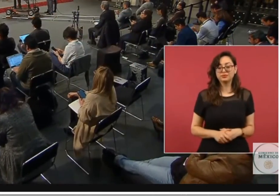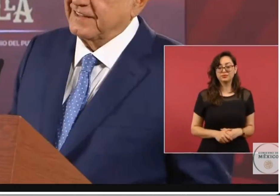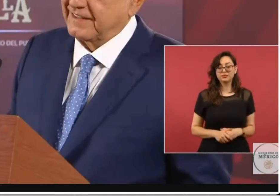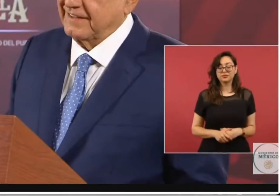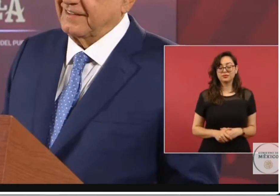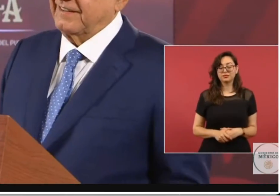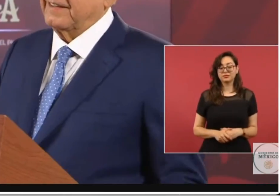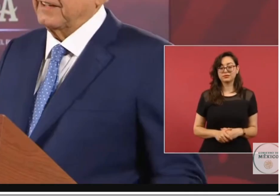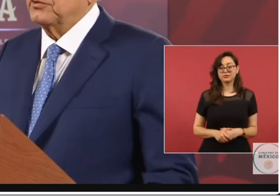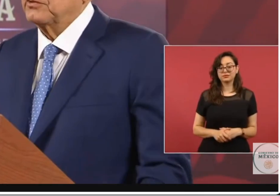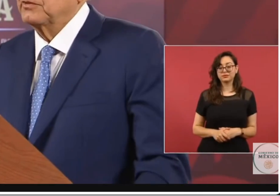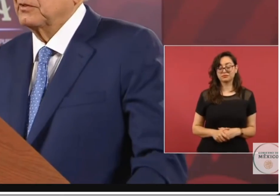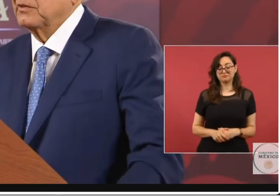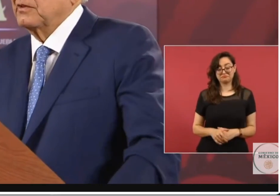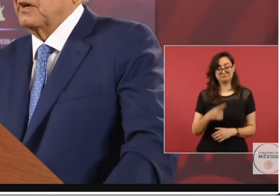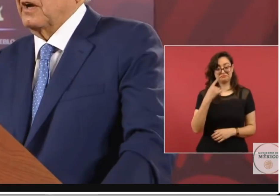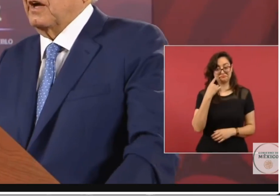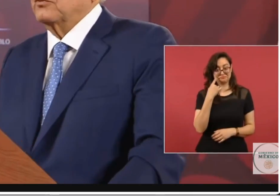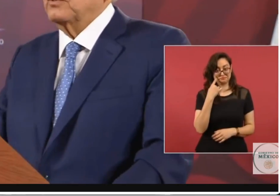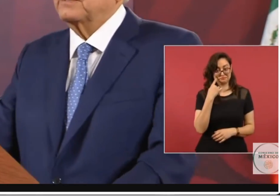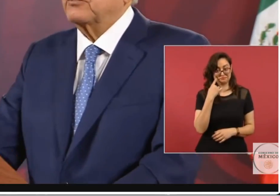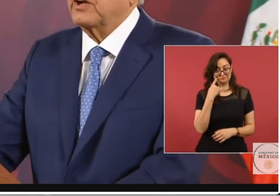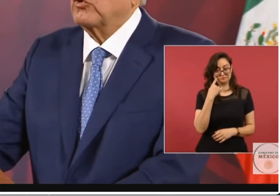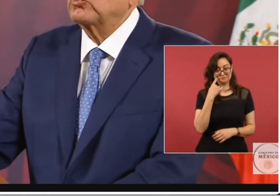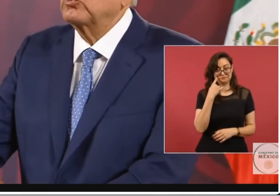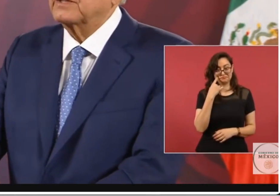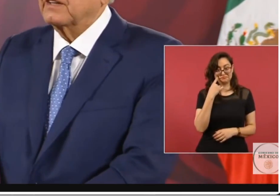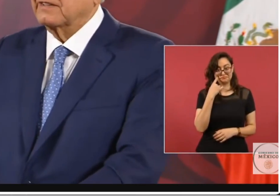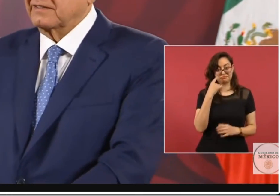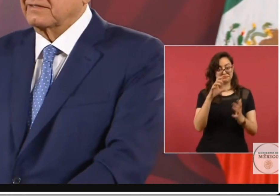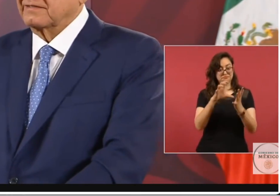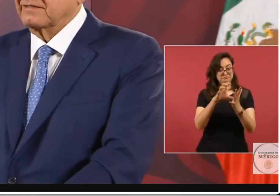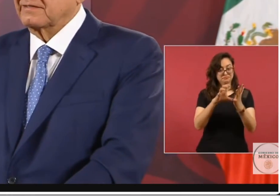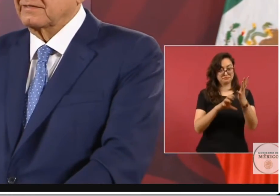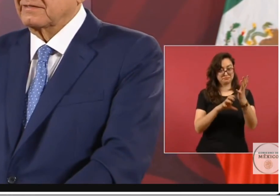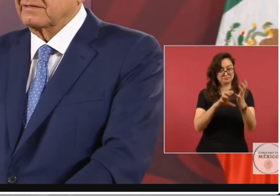se tiene el derecho a solicitar una consulta